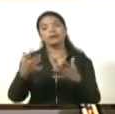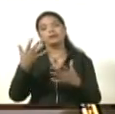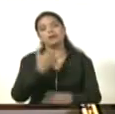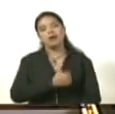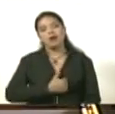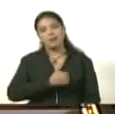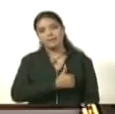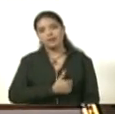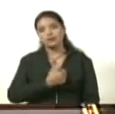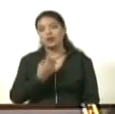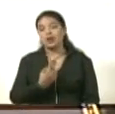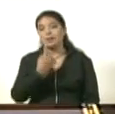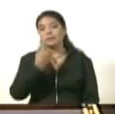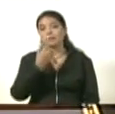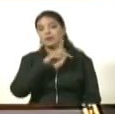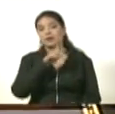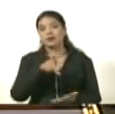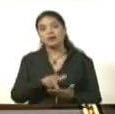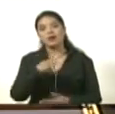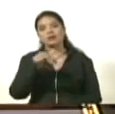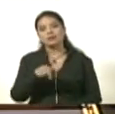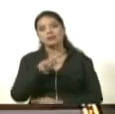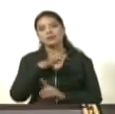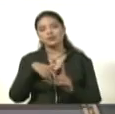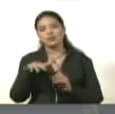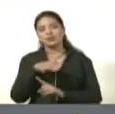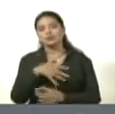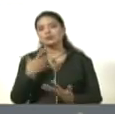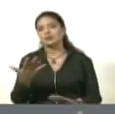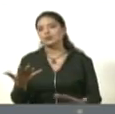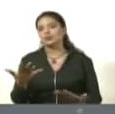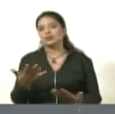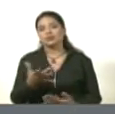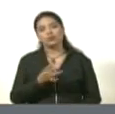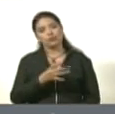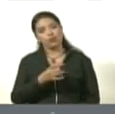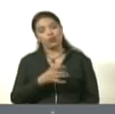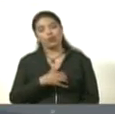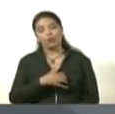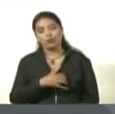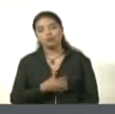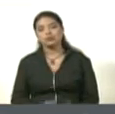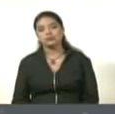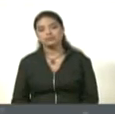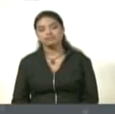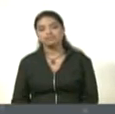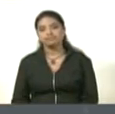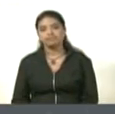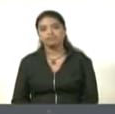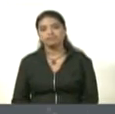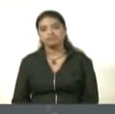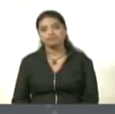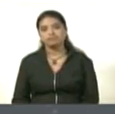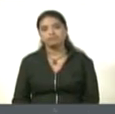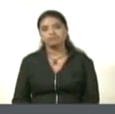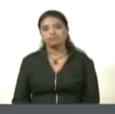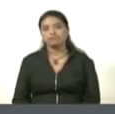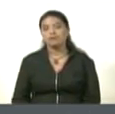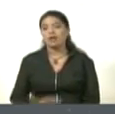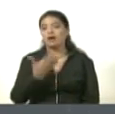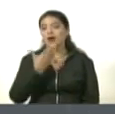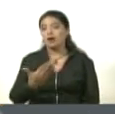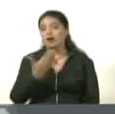mucho que la primera vez que haya estado acá sea en esta una ocasión tan, tan dolorosa. Les agradezco a los señores